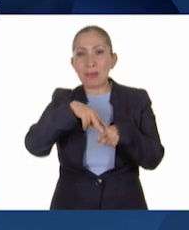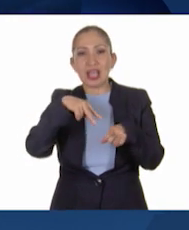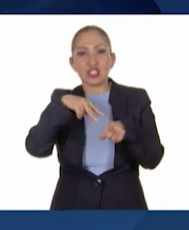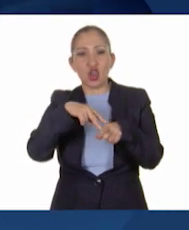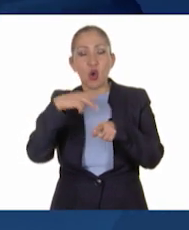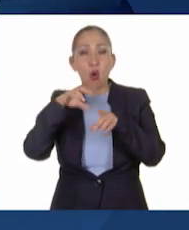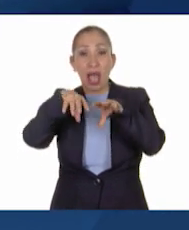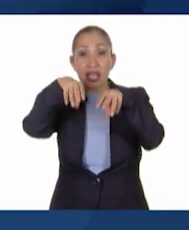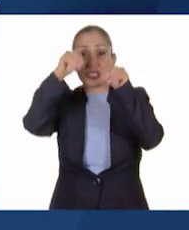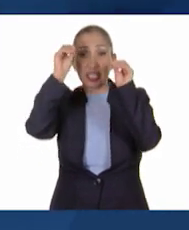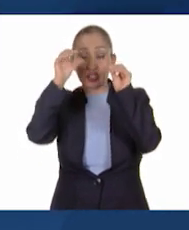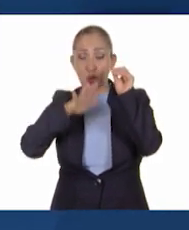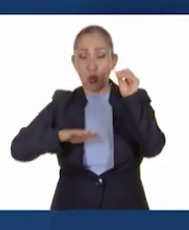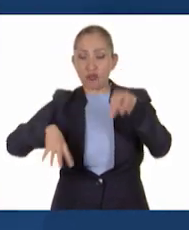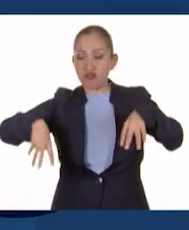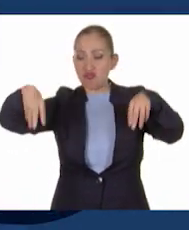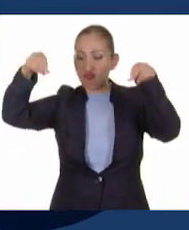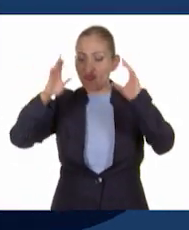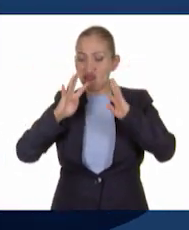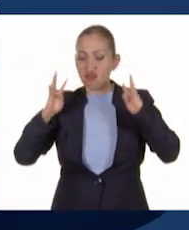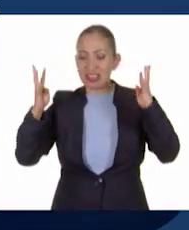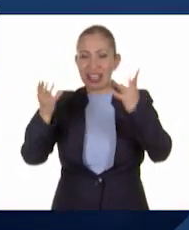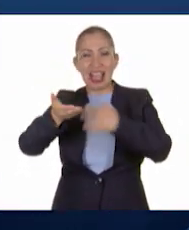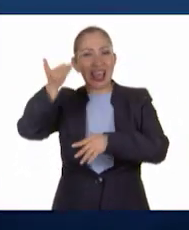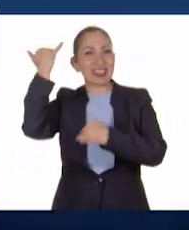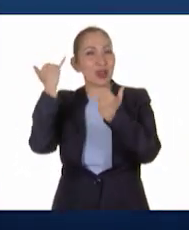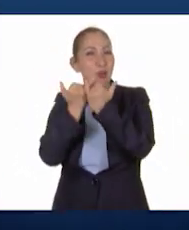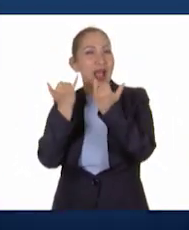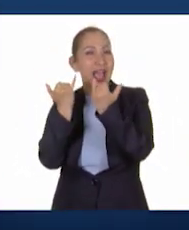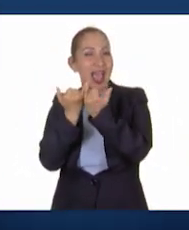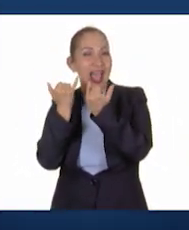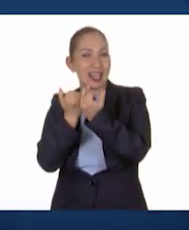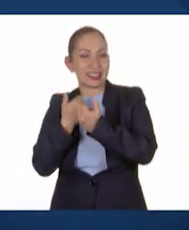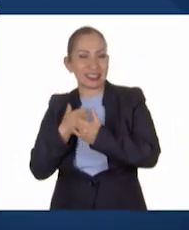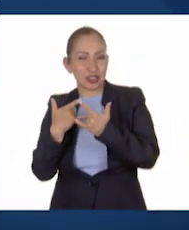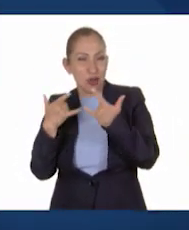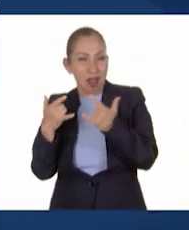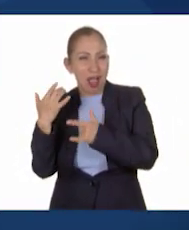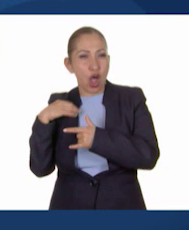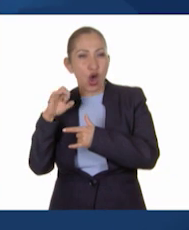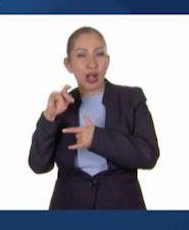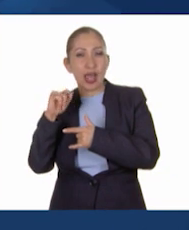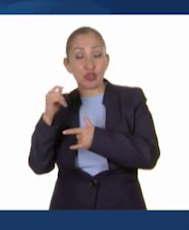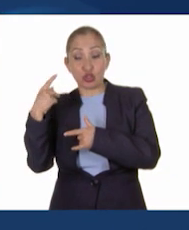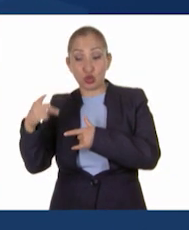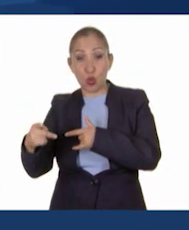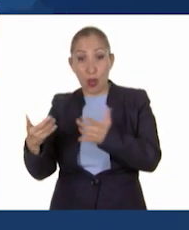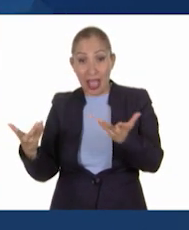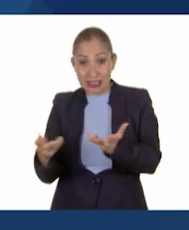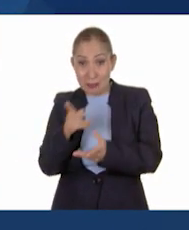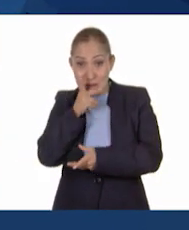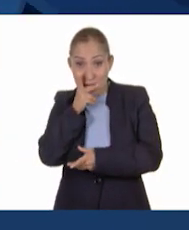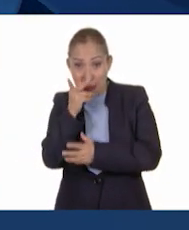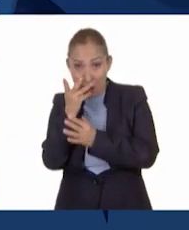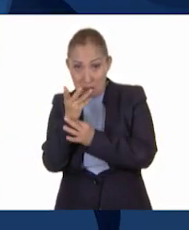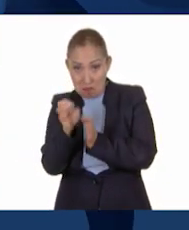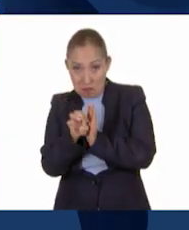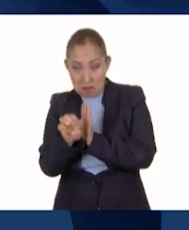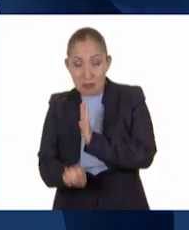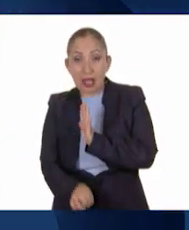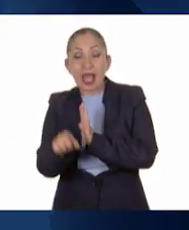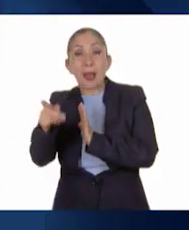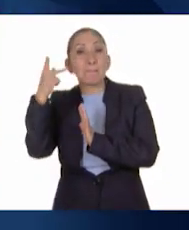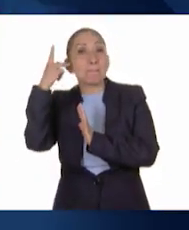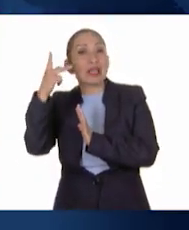castillo muy torreado, como aquellos de las aventuras de Orlando. Y un ejemplo de sus acciones y palabras sería